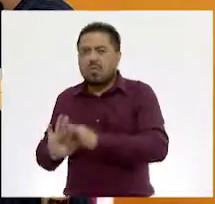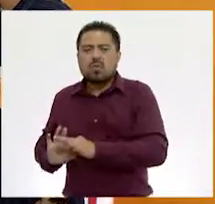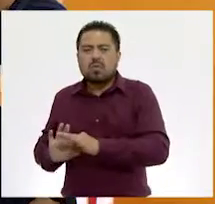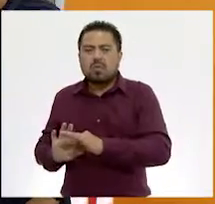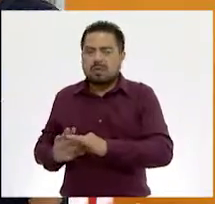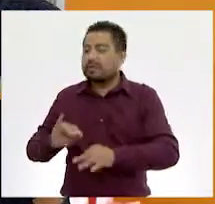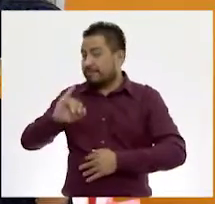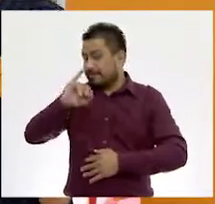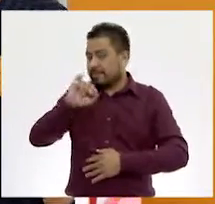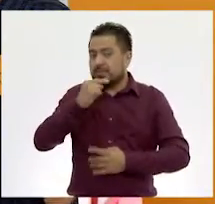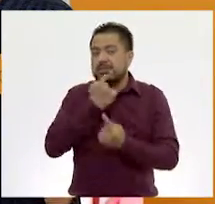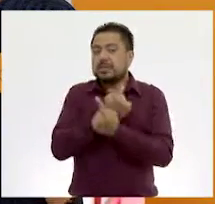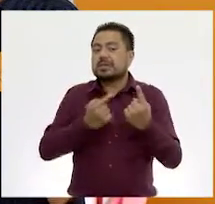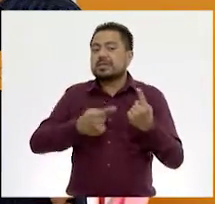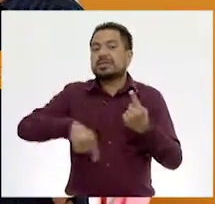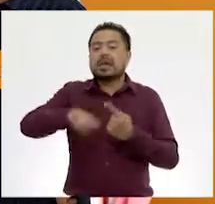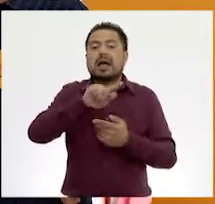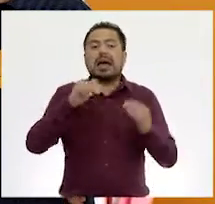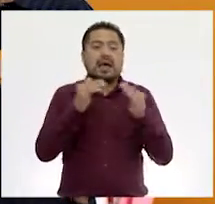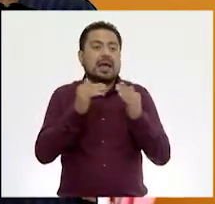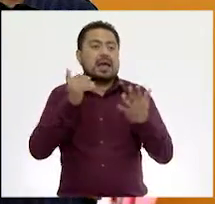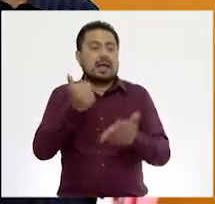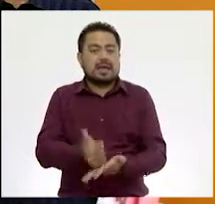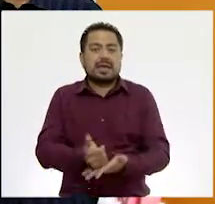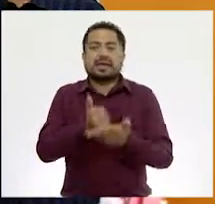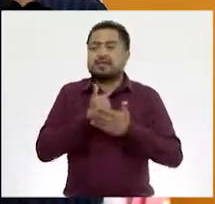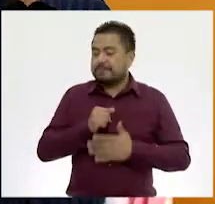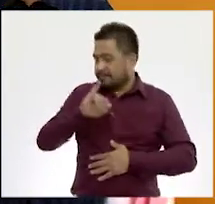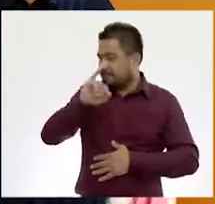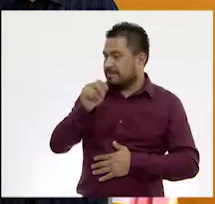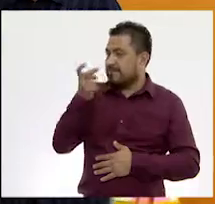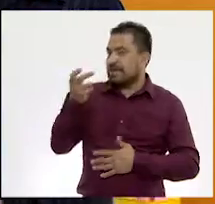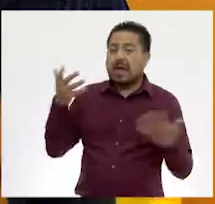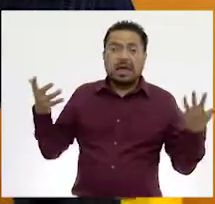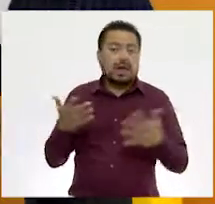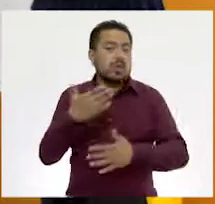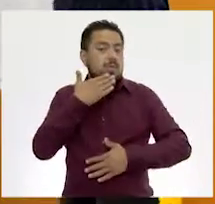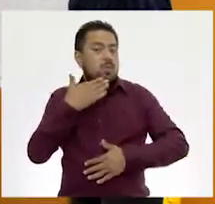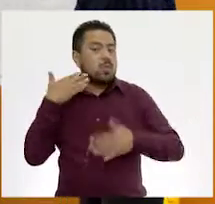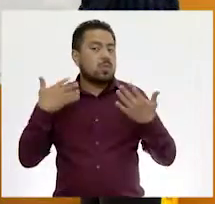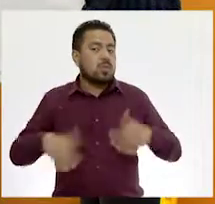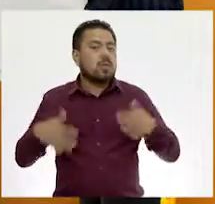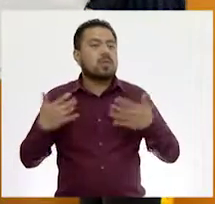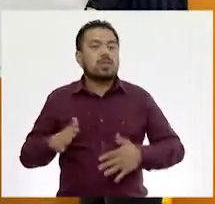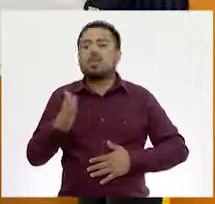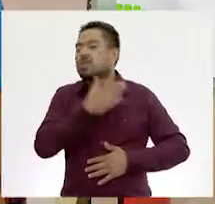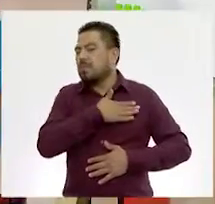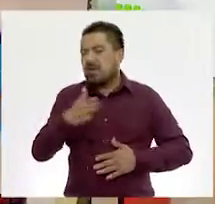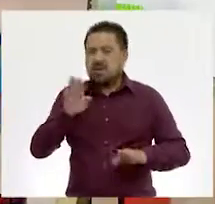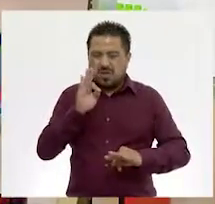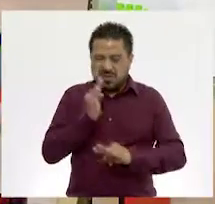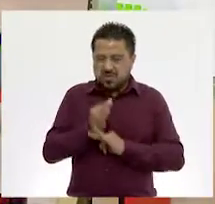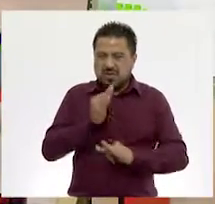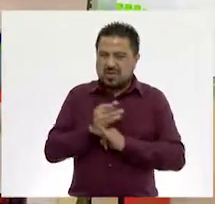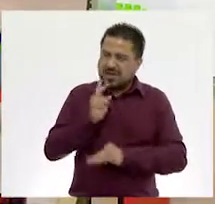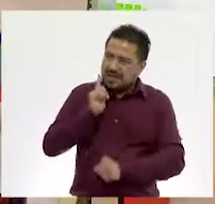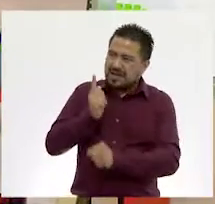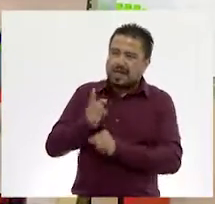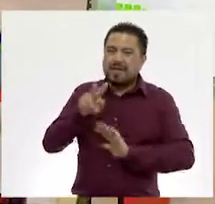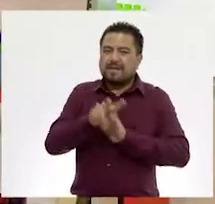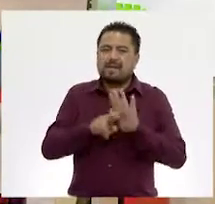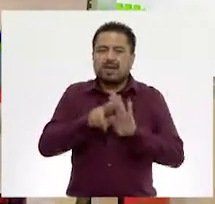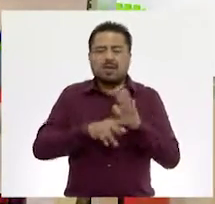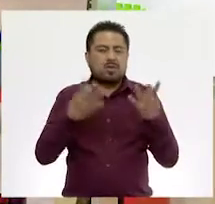es, y nuestros niños y en casa nos ayudaron. Exactamente, y lo hicieron muy bien. Bueno, pero como vimos en el video,